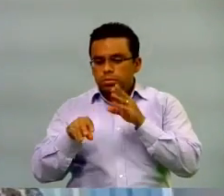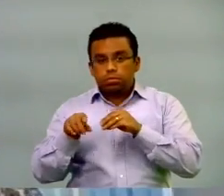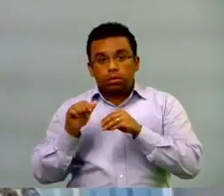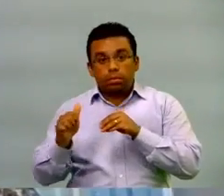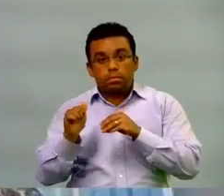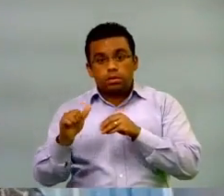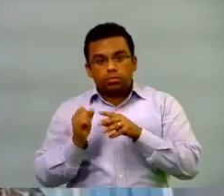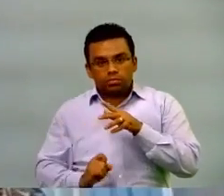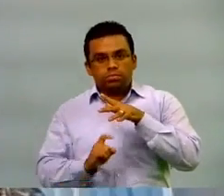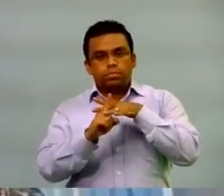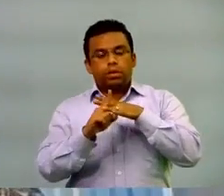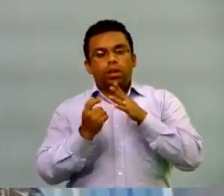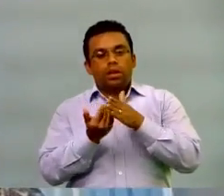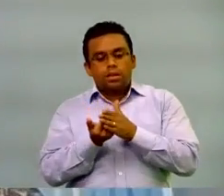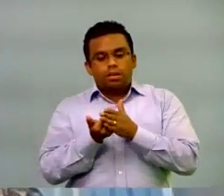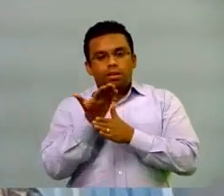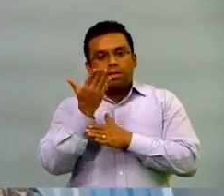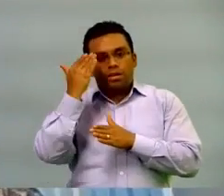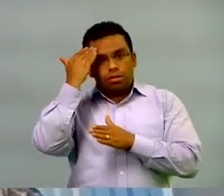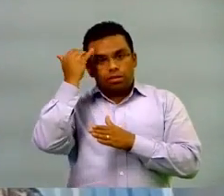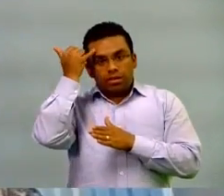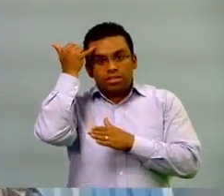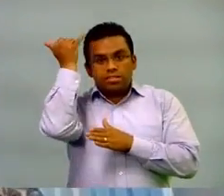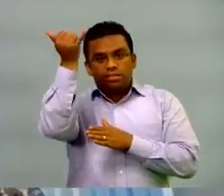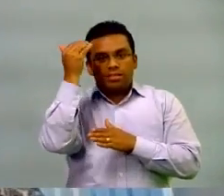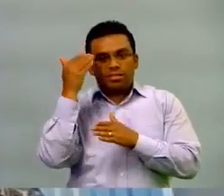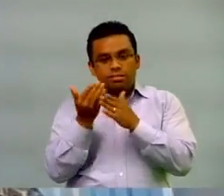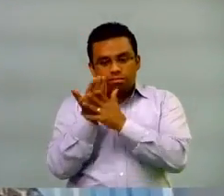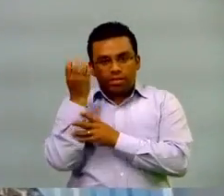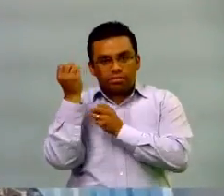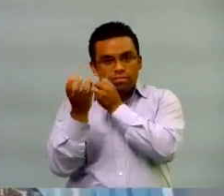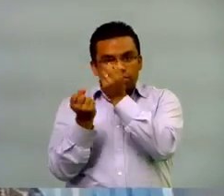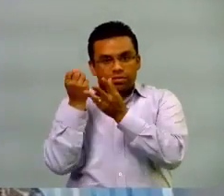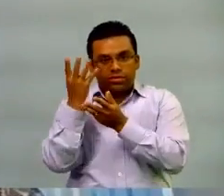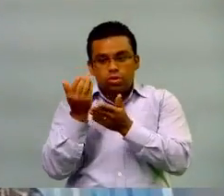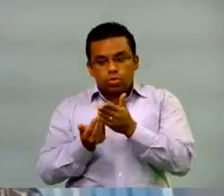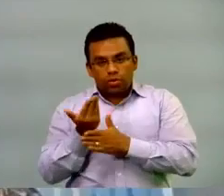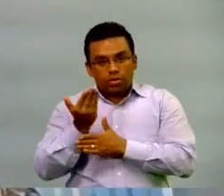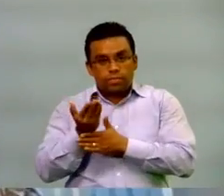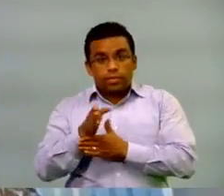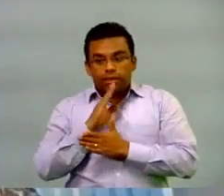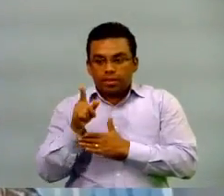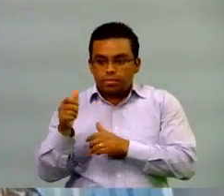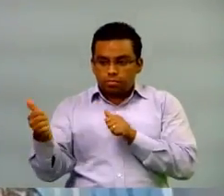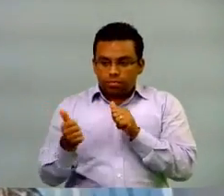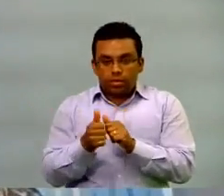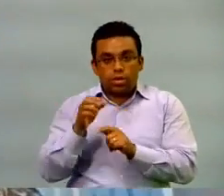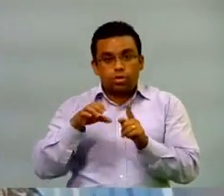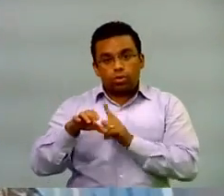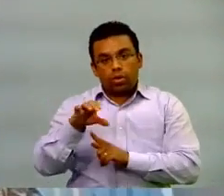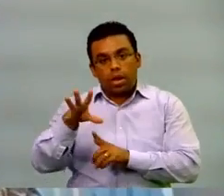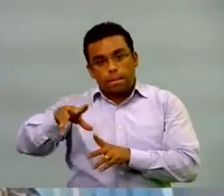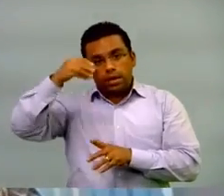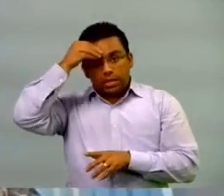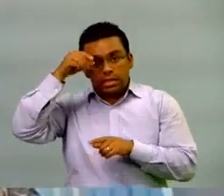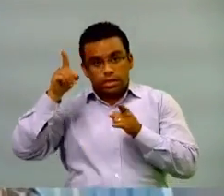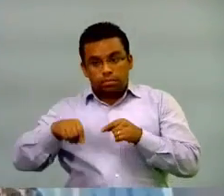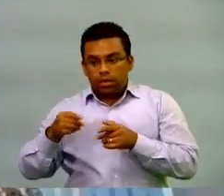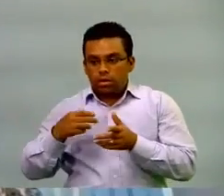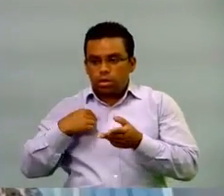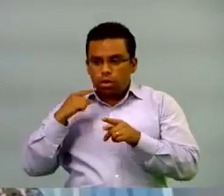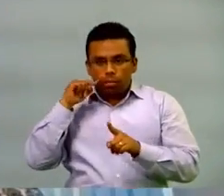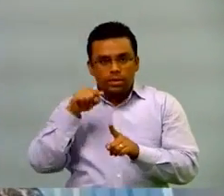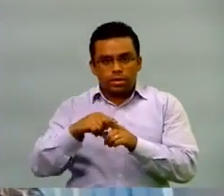un elemento de innovación con el directivo docente, creando una cultura de aprendizaje, generando una visión y objetivos